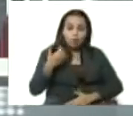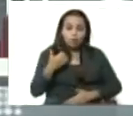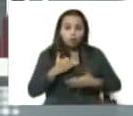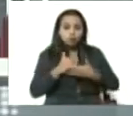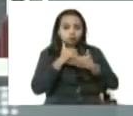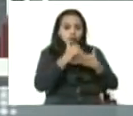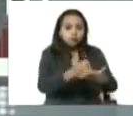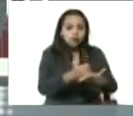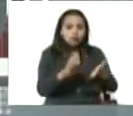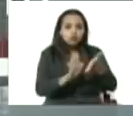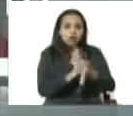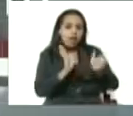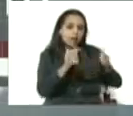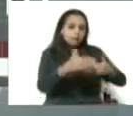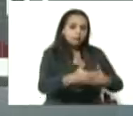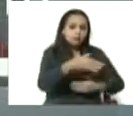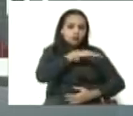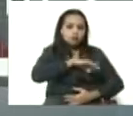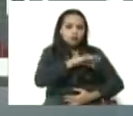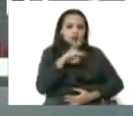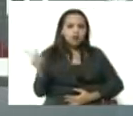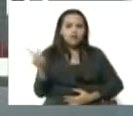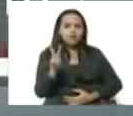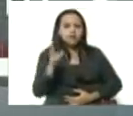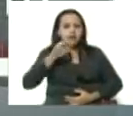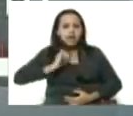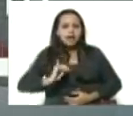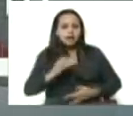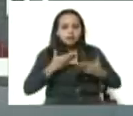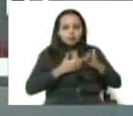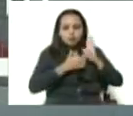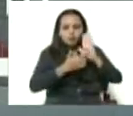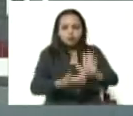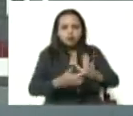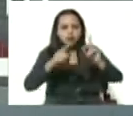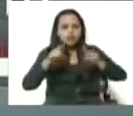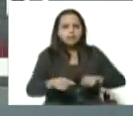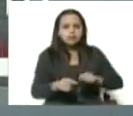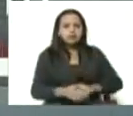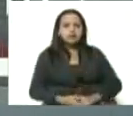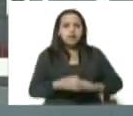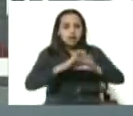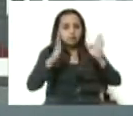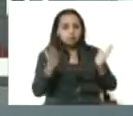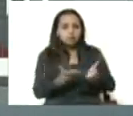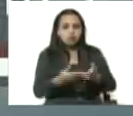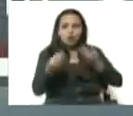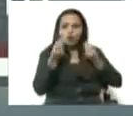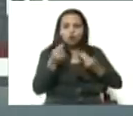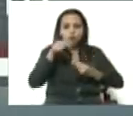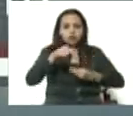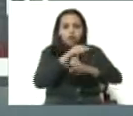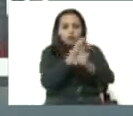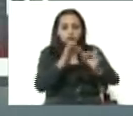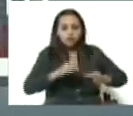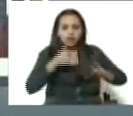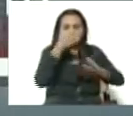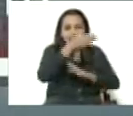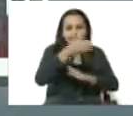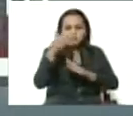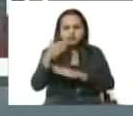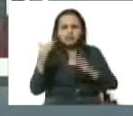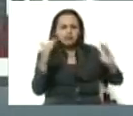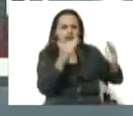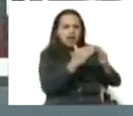el aislamiento social, que Venezuela ha podido mostrar también al mundo cómo este mecanismo de ir casa a